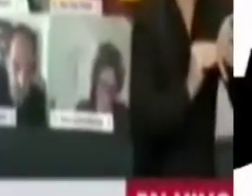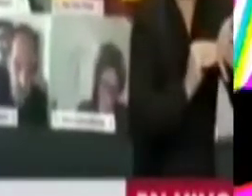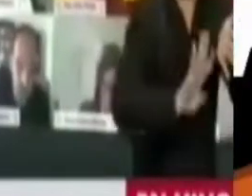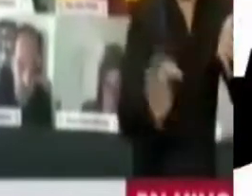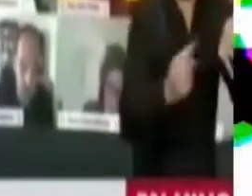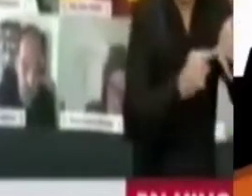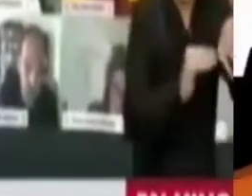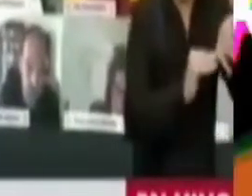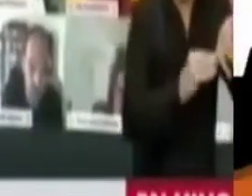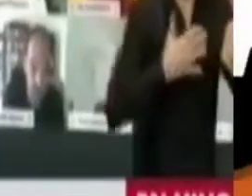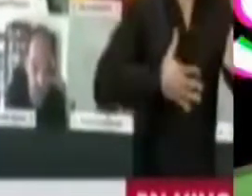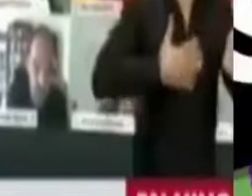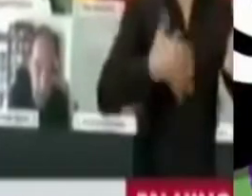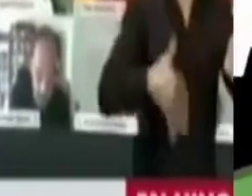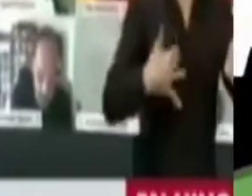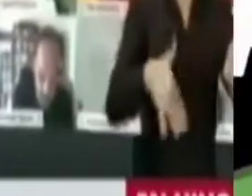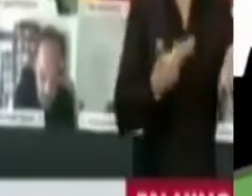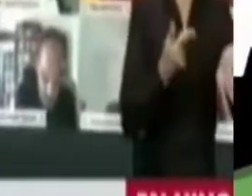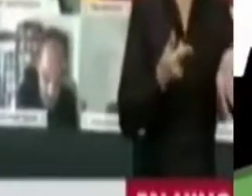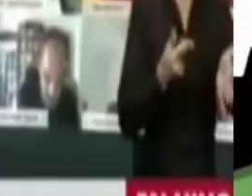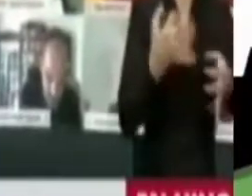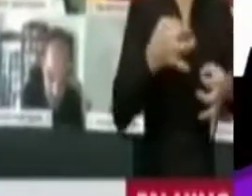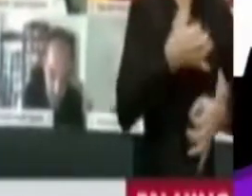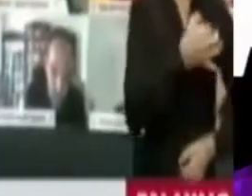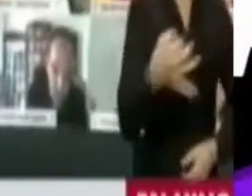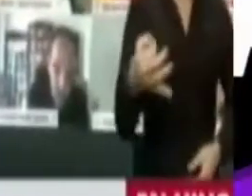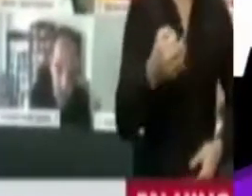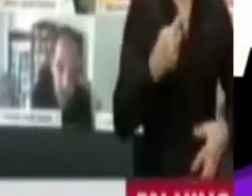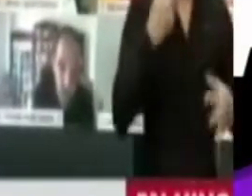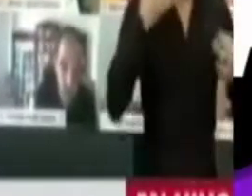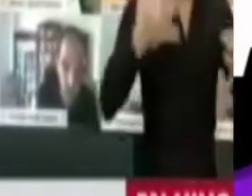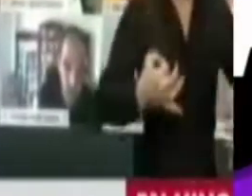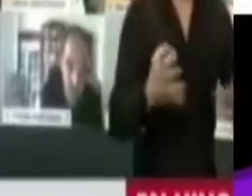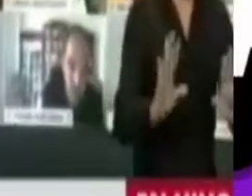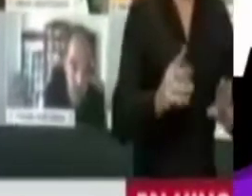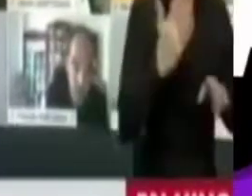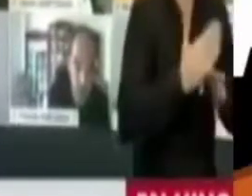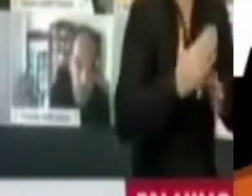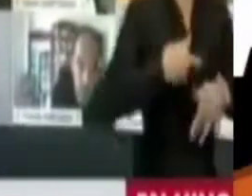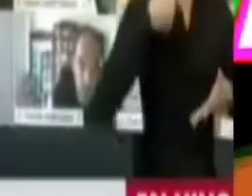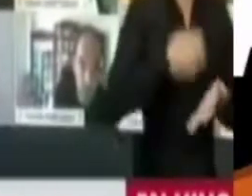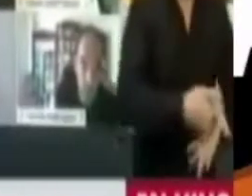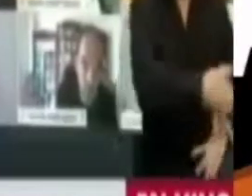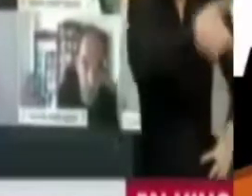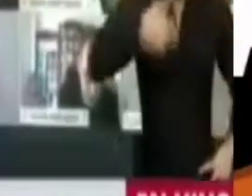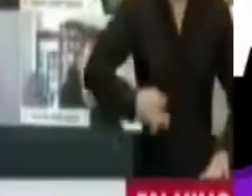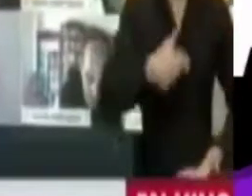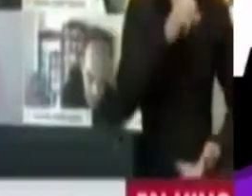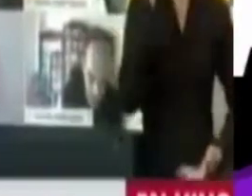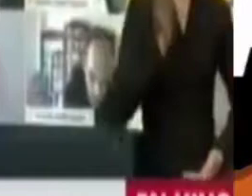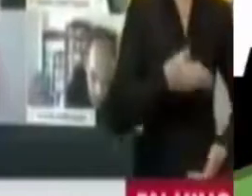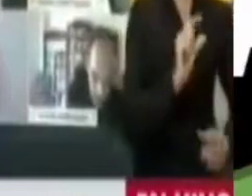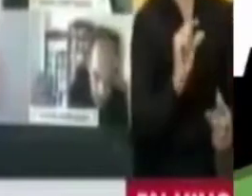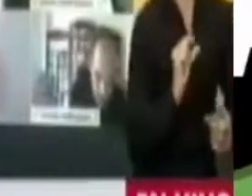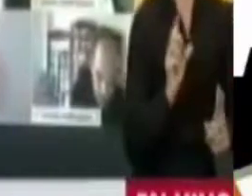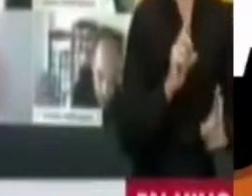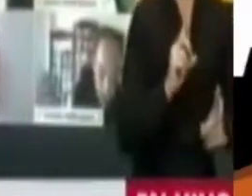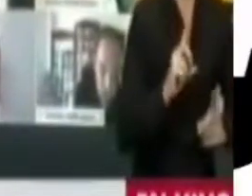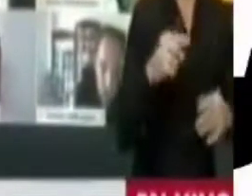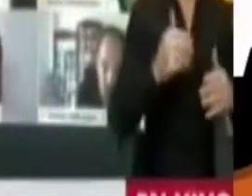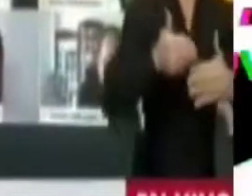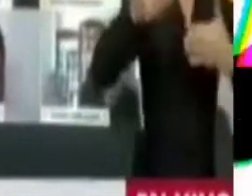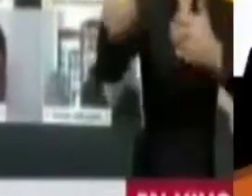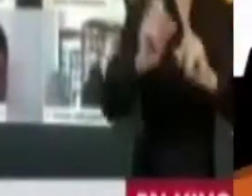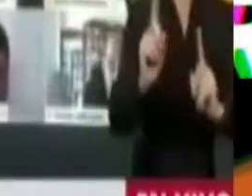todas las gestiones que yo vengo haciendo desde diciembre, cuando ingresé a la Cámara de Diputados. Pero en esto hay que destacar el posicionamiento del